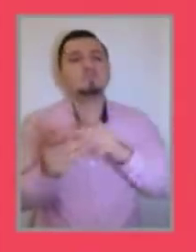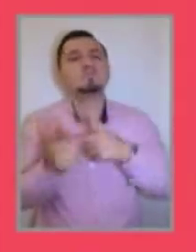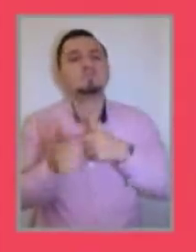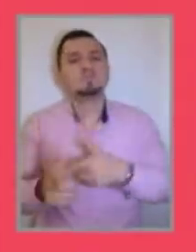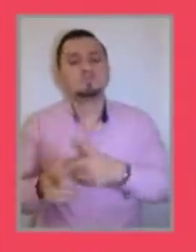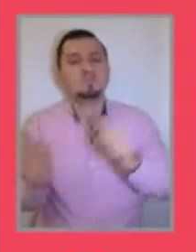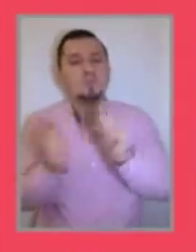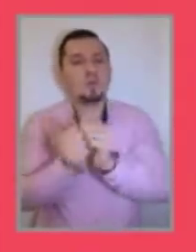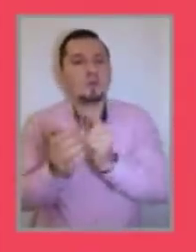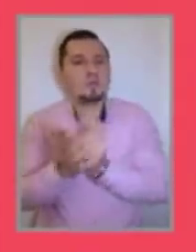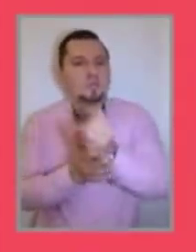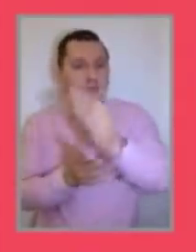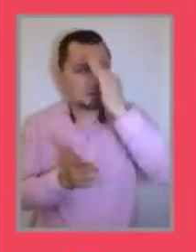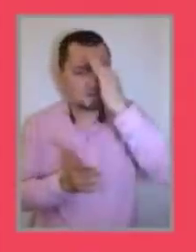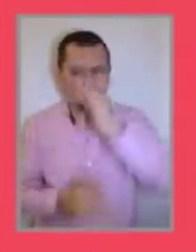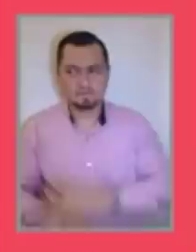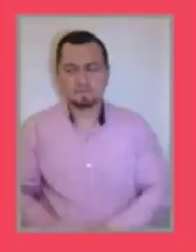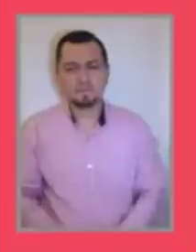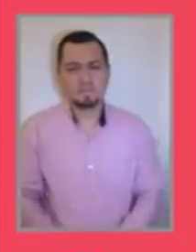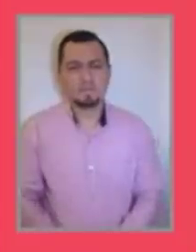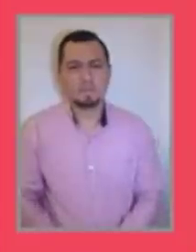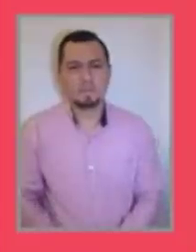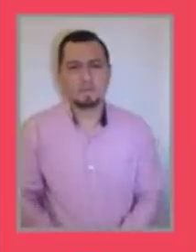tomando decisiones.